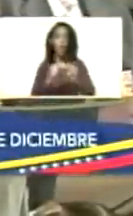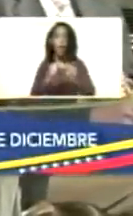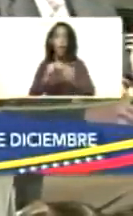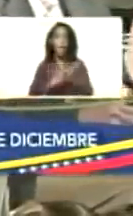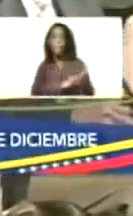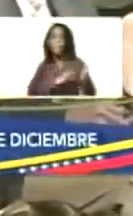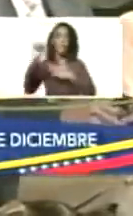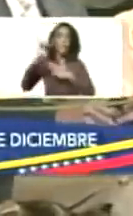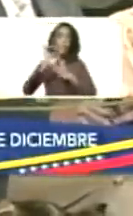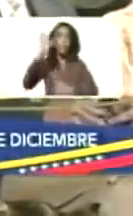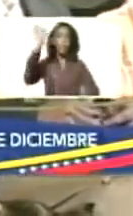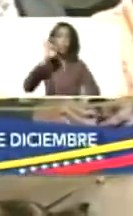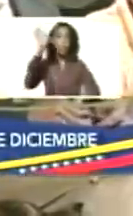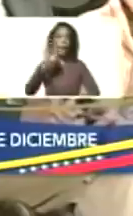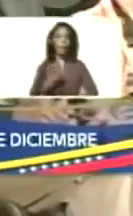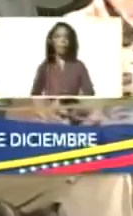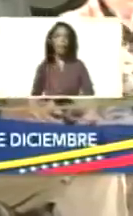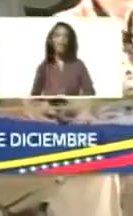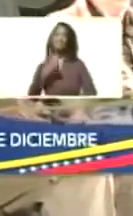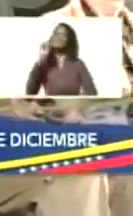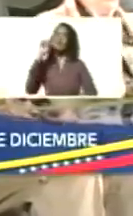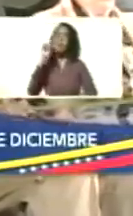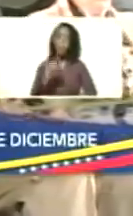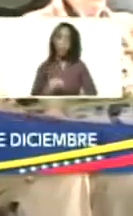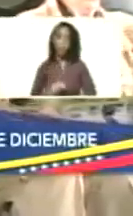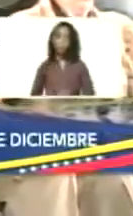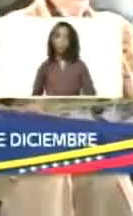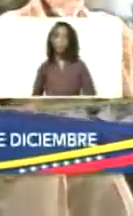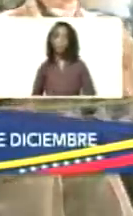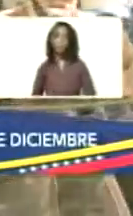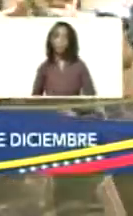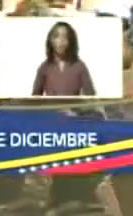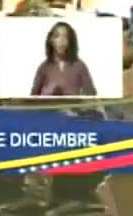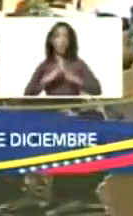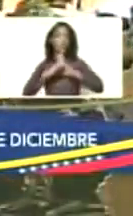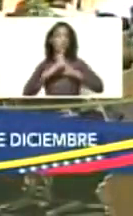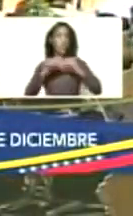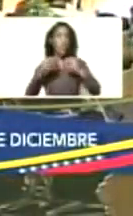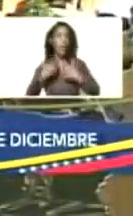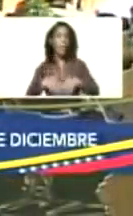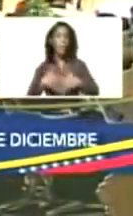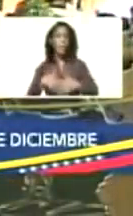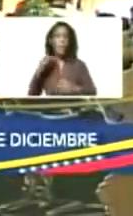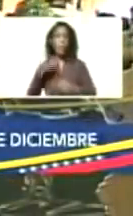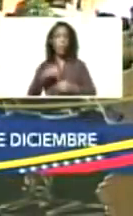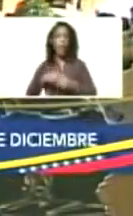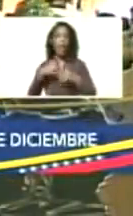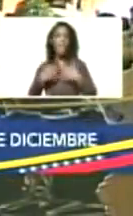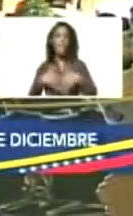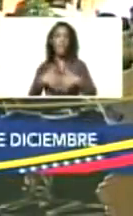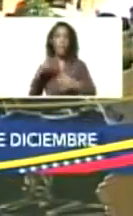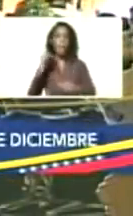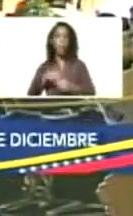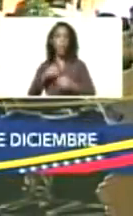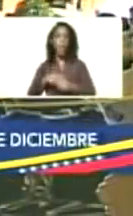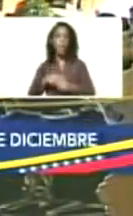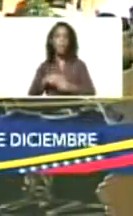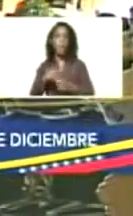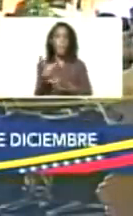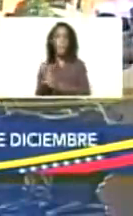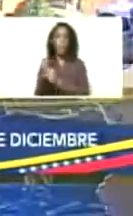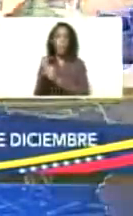por ciento. También toda la empresa petrolera, la industria petrolera,